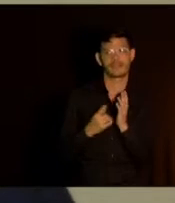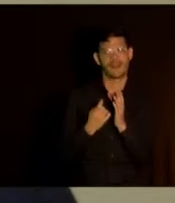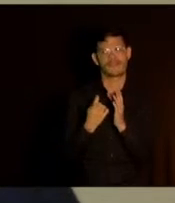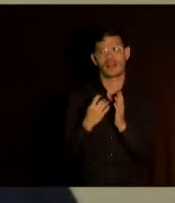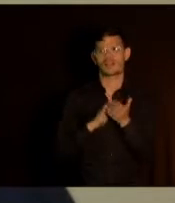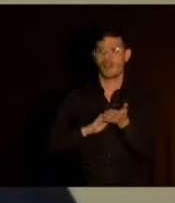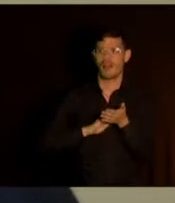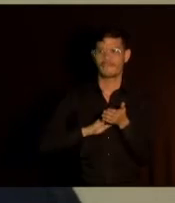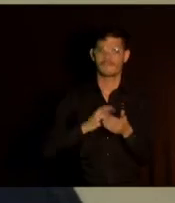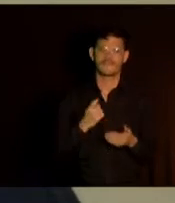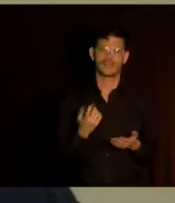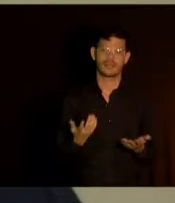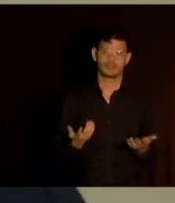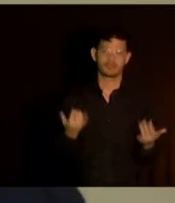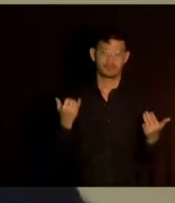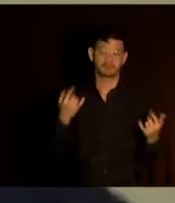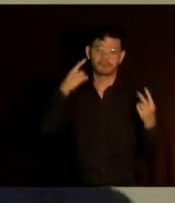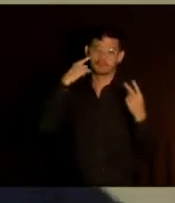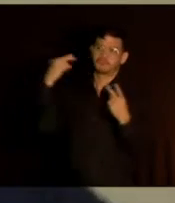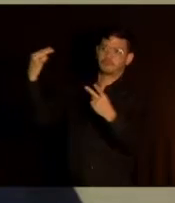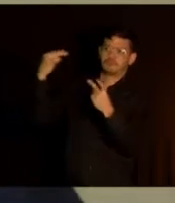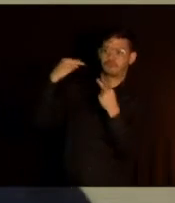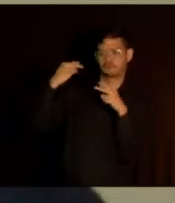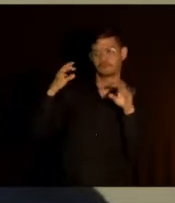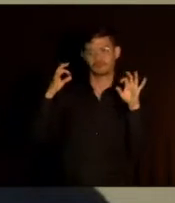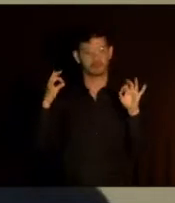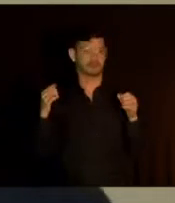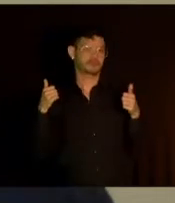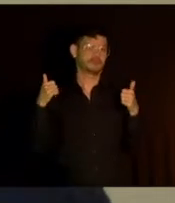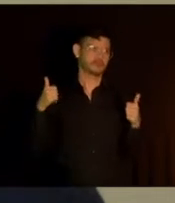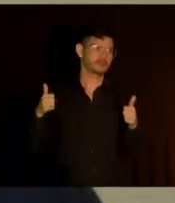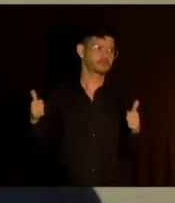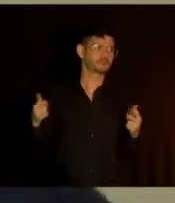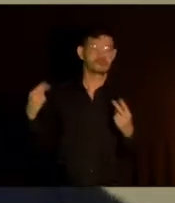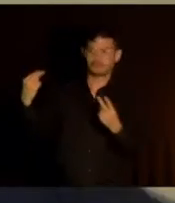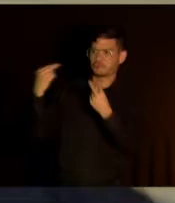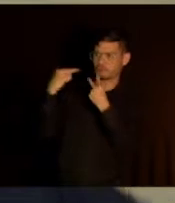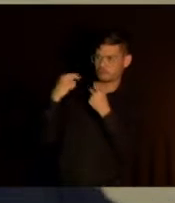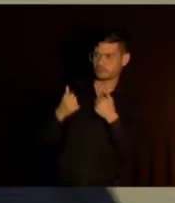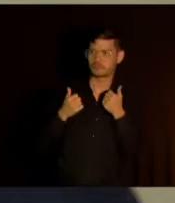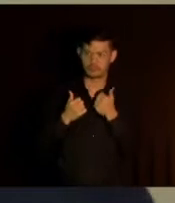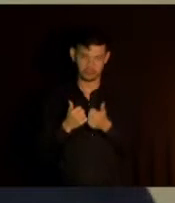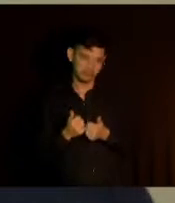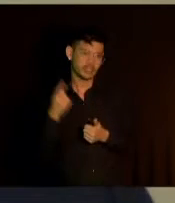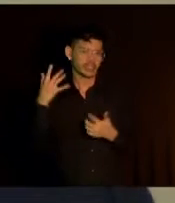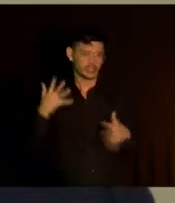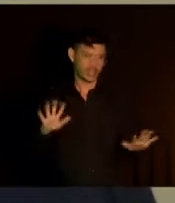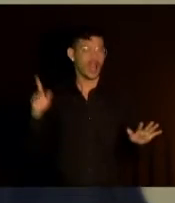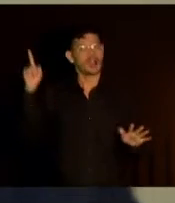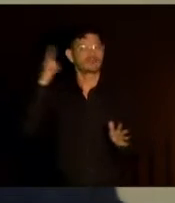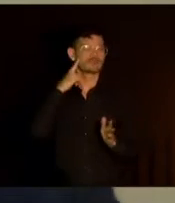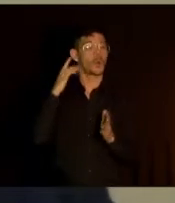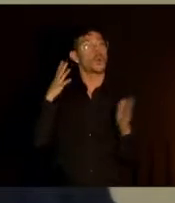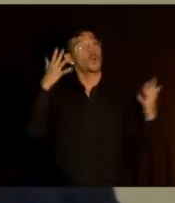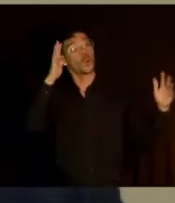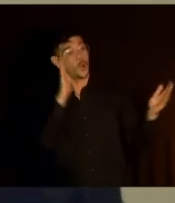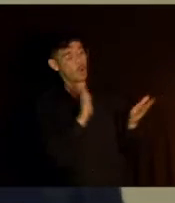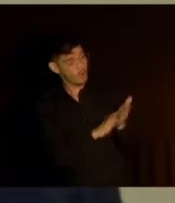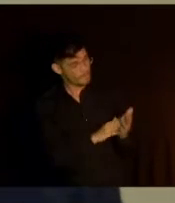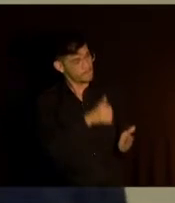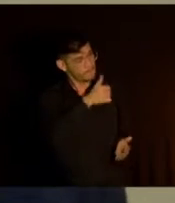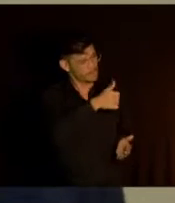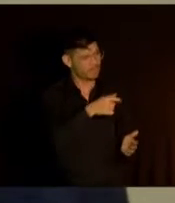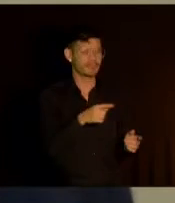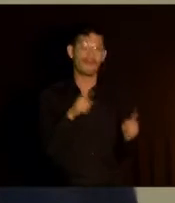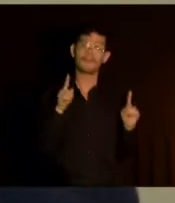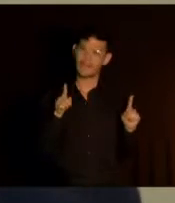Entonces, está en buenos ojos, está bien visto, nos han felicitado, pero también hay